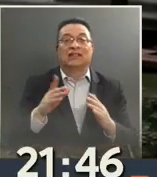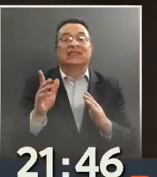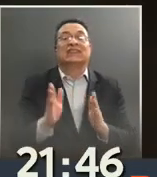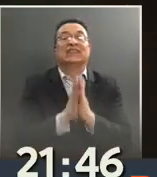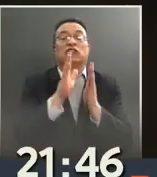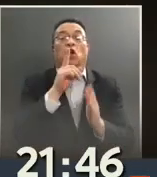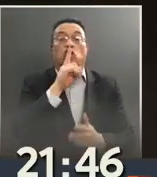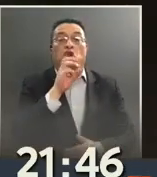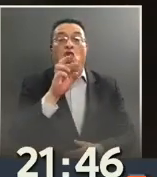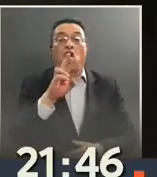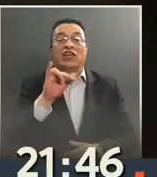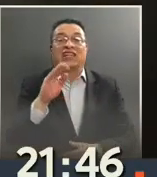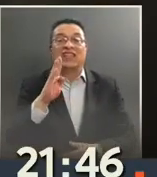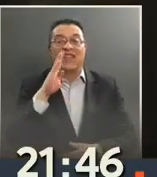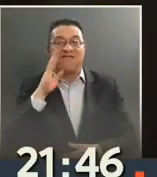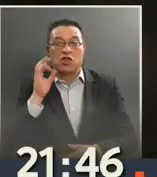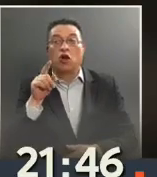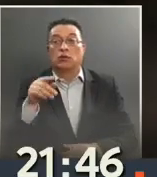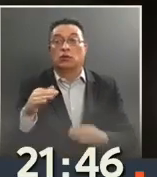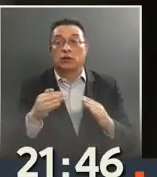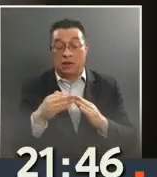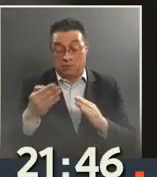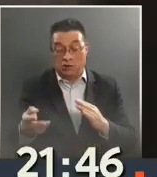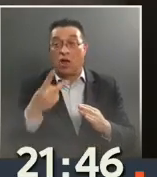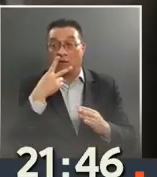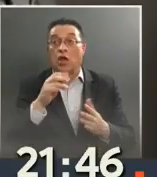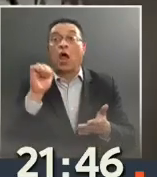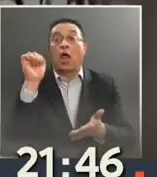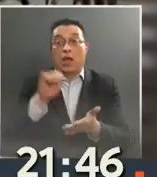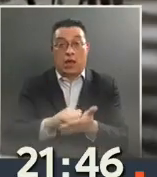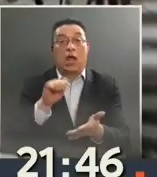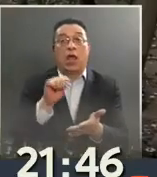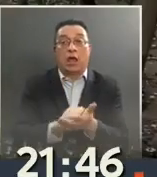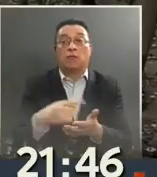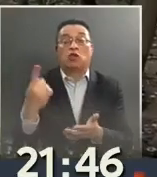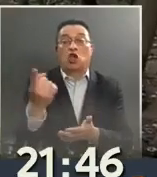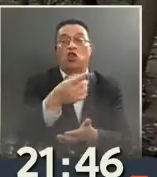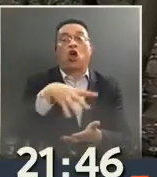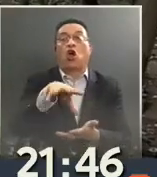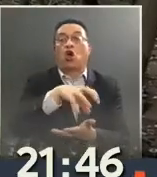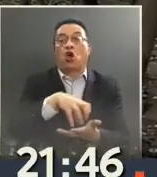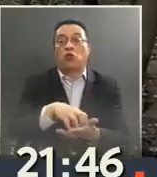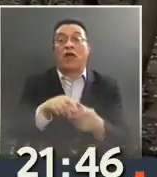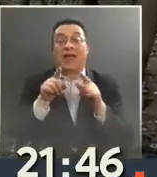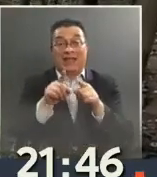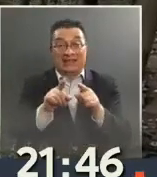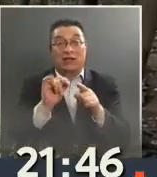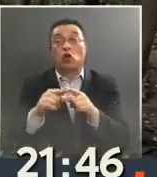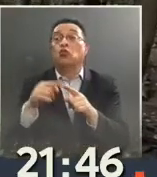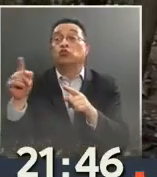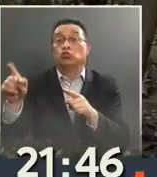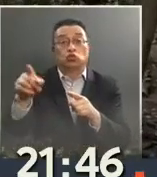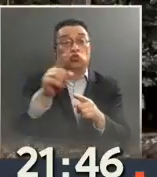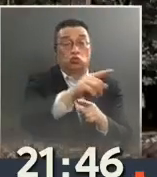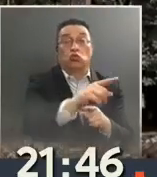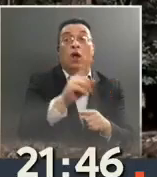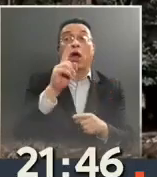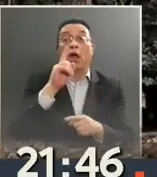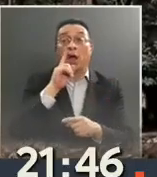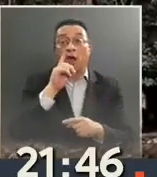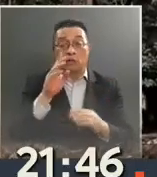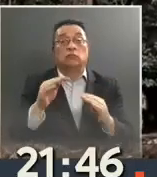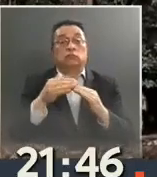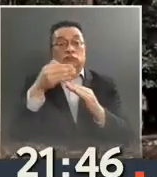pero es en su patio donde uno dimensiona este reclamo generalizado en la comuna. Ella y varios más tendrán como nuevos